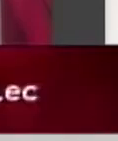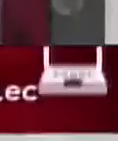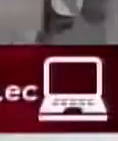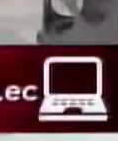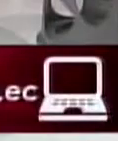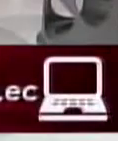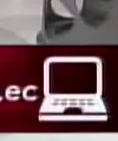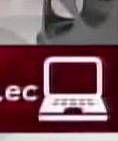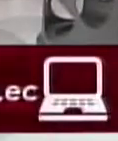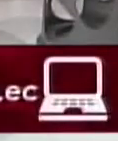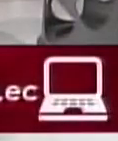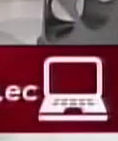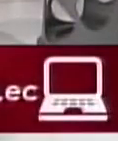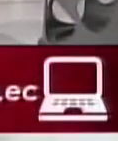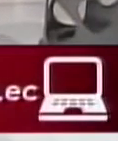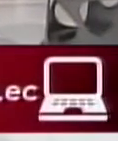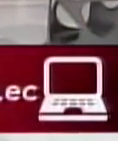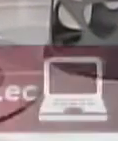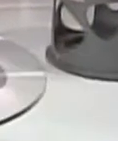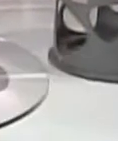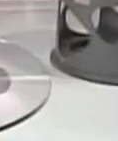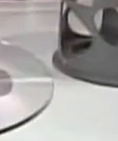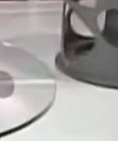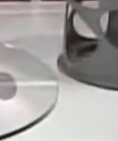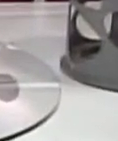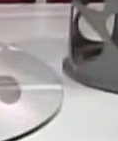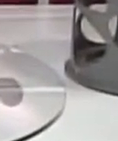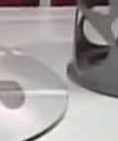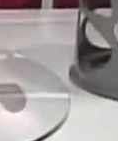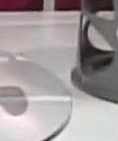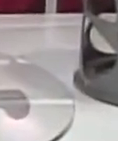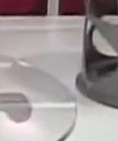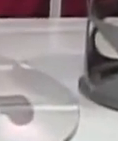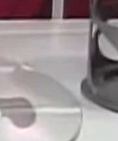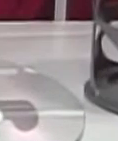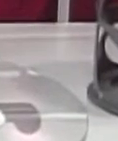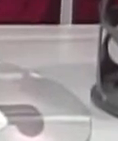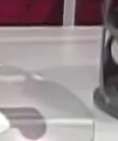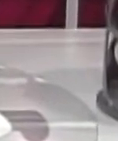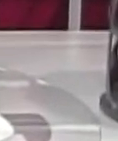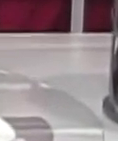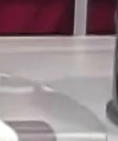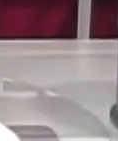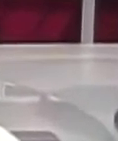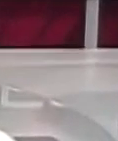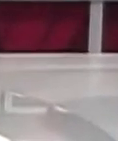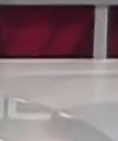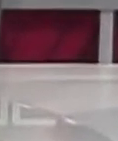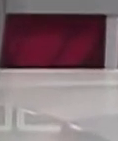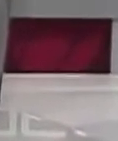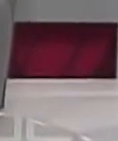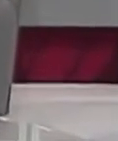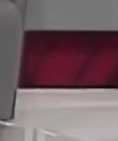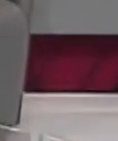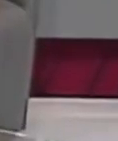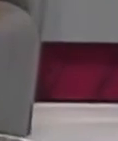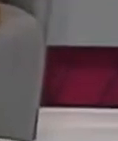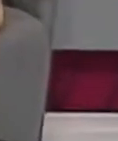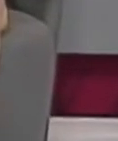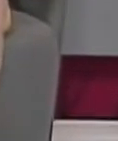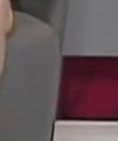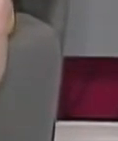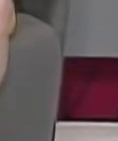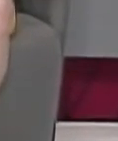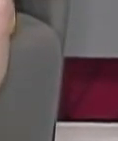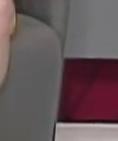Fundación Belcorp Mujeres Transformando el Futuro cree en el potencial del género femenino y así adoptar cambios positivos